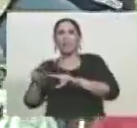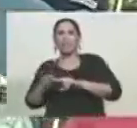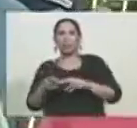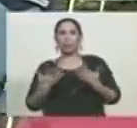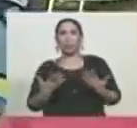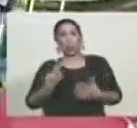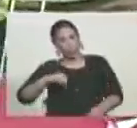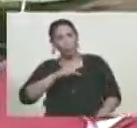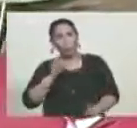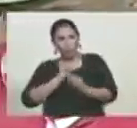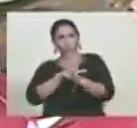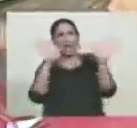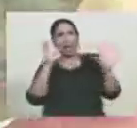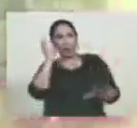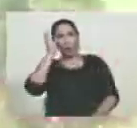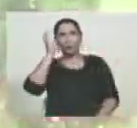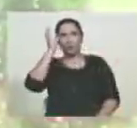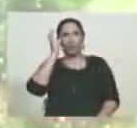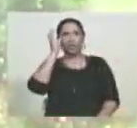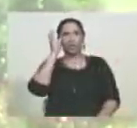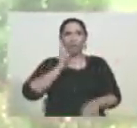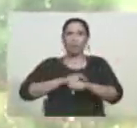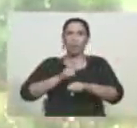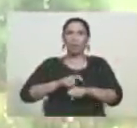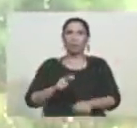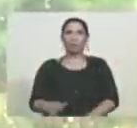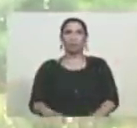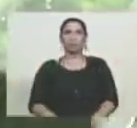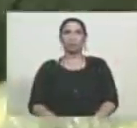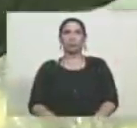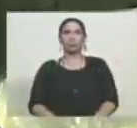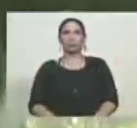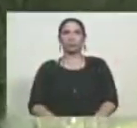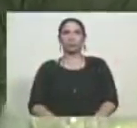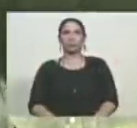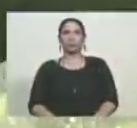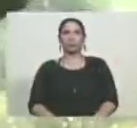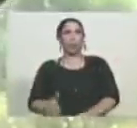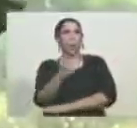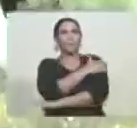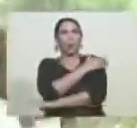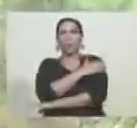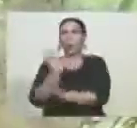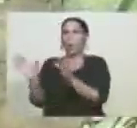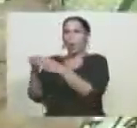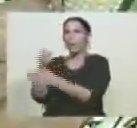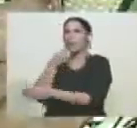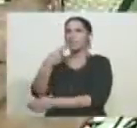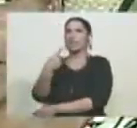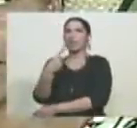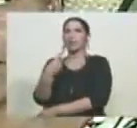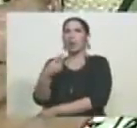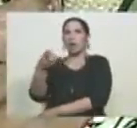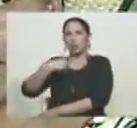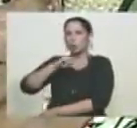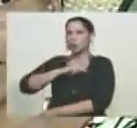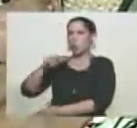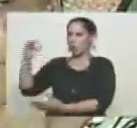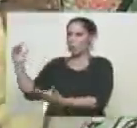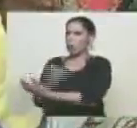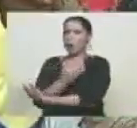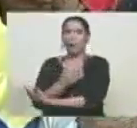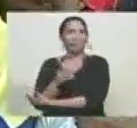Nosotros estamos claros y conscientes del momento. Así la extrema derecha salga por ahí diciendo de que nos están quitando la